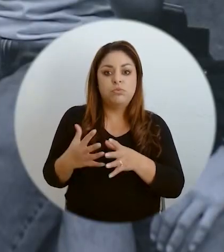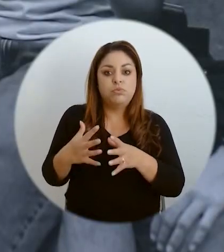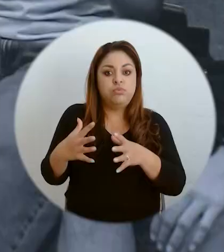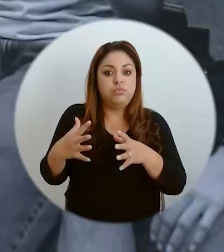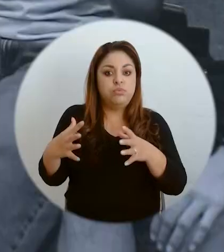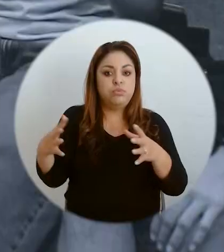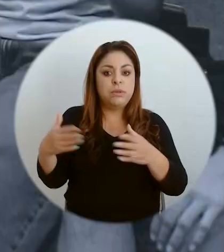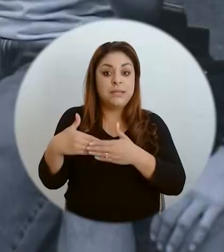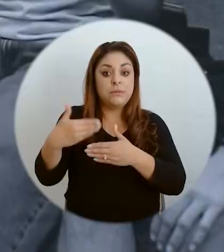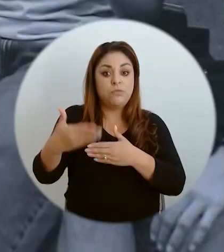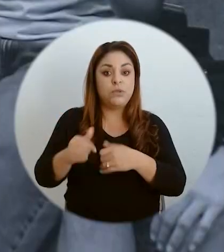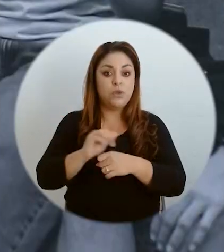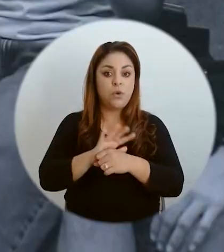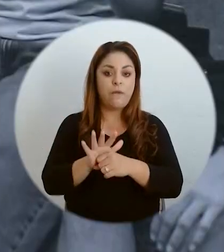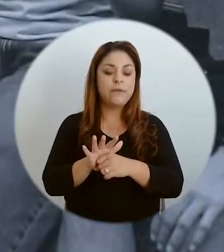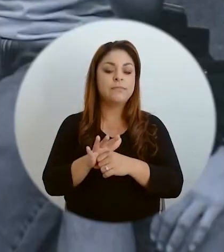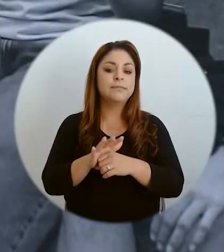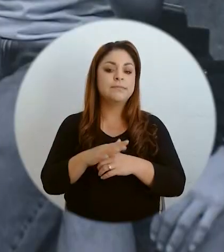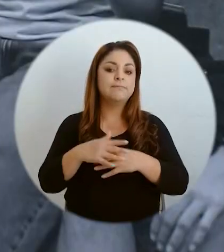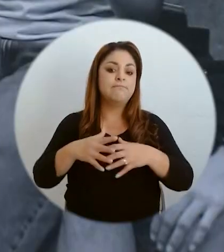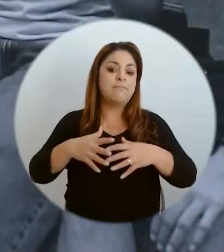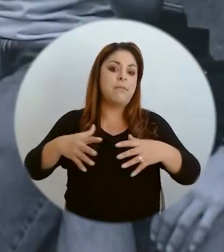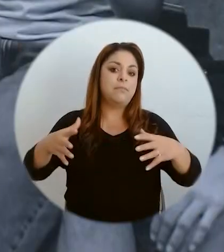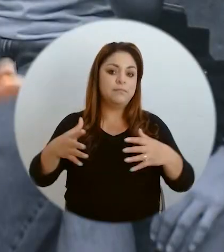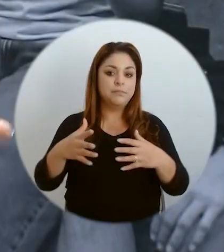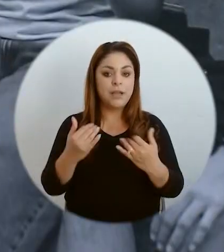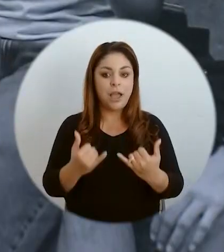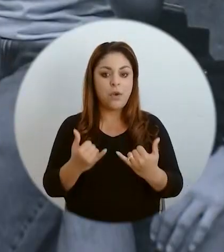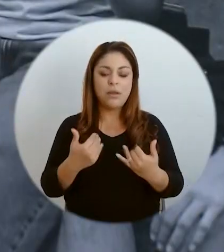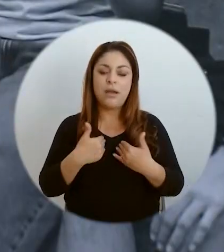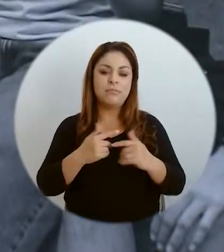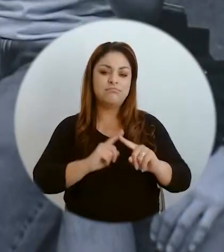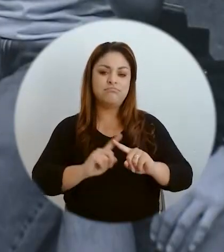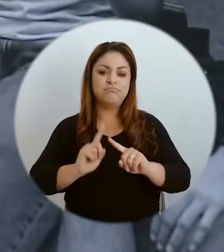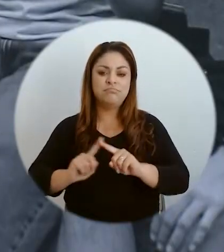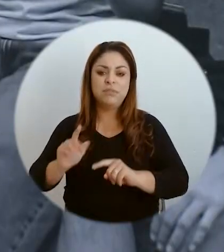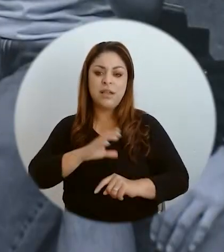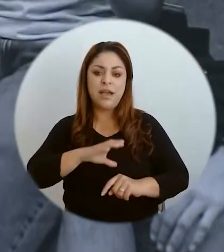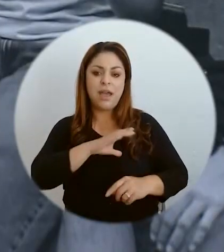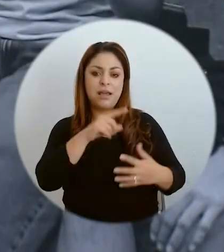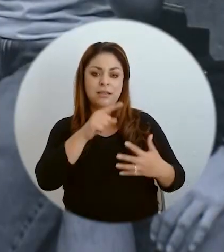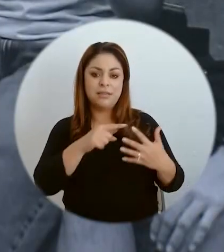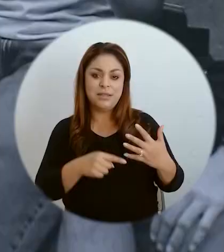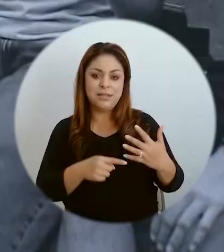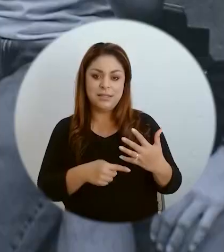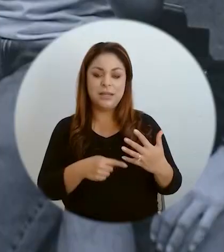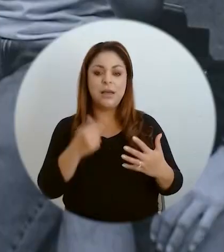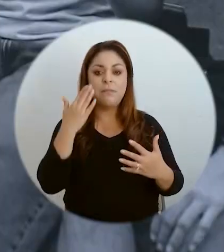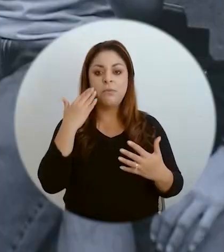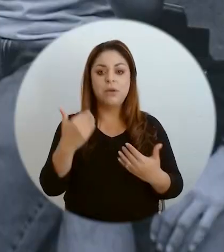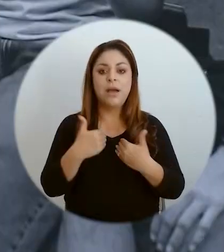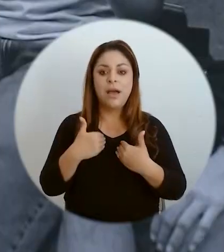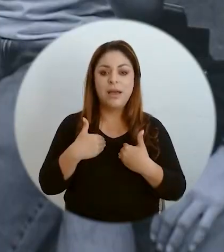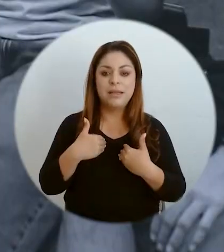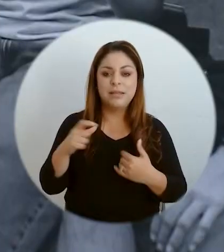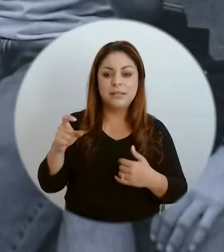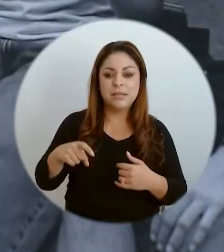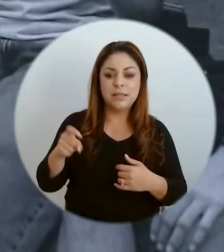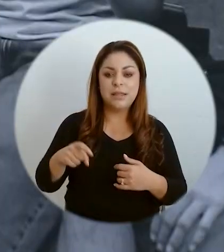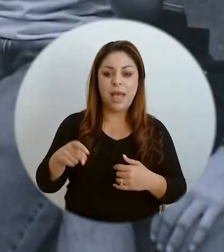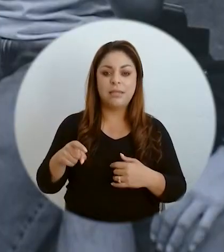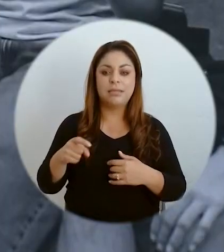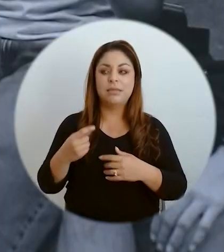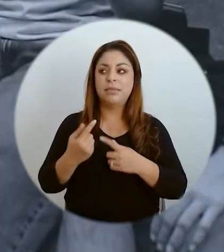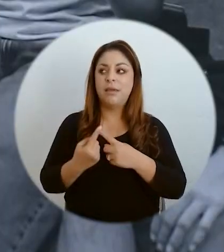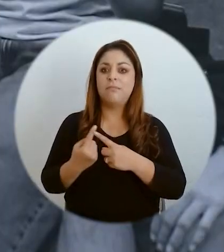de la pandemia, y que se caracteriza por muchas cosas, como ustedes mencionaban, por ese afán, esa